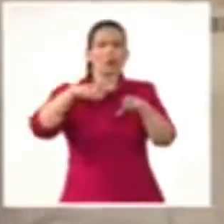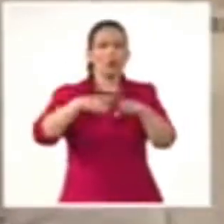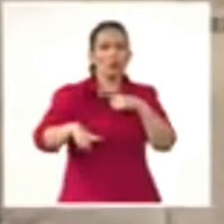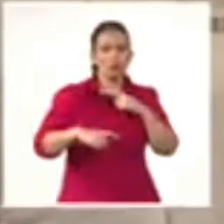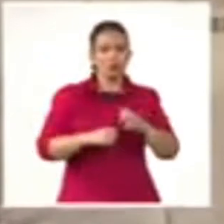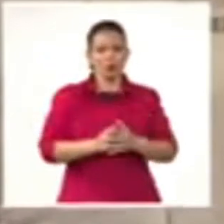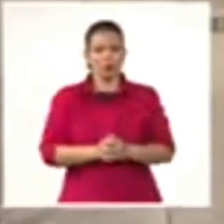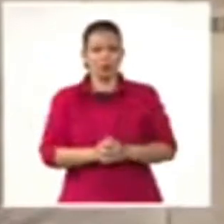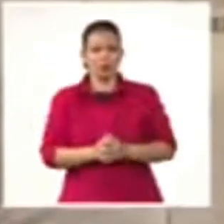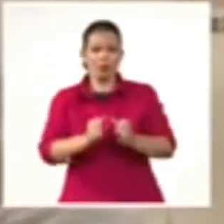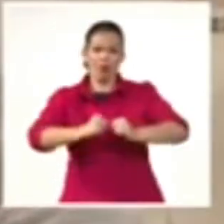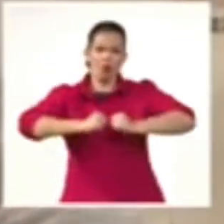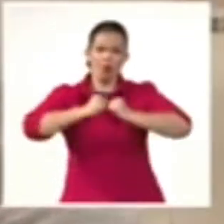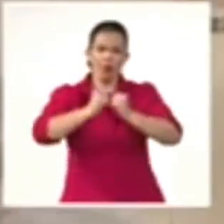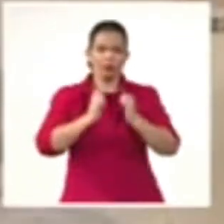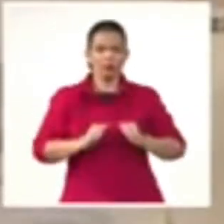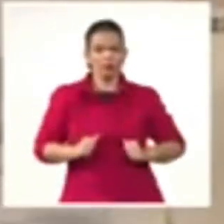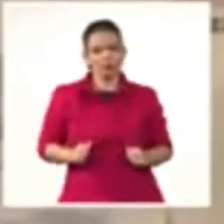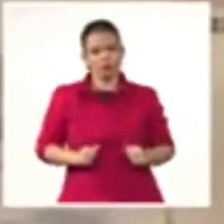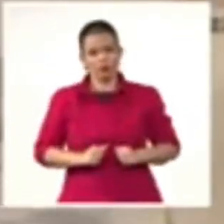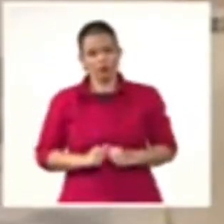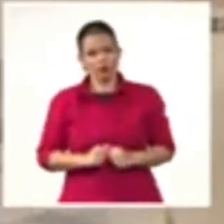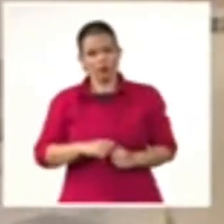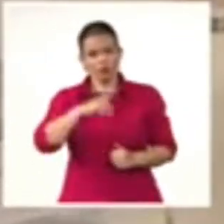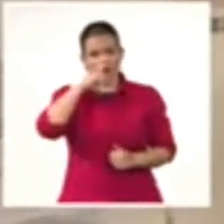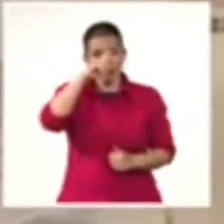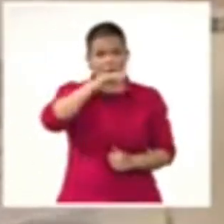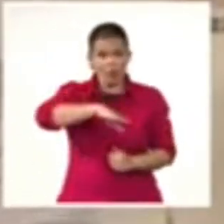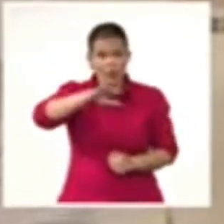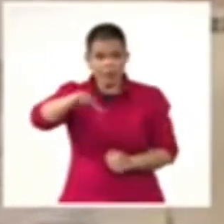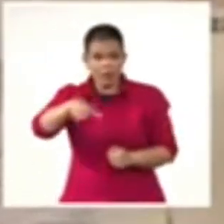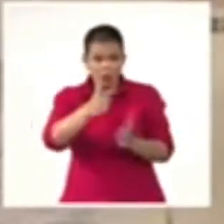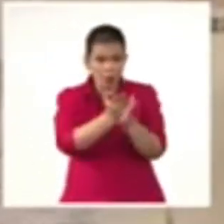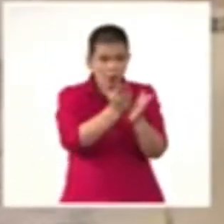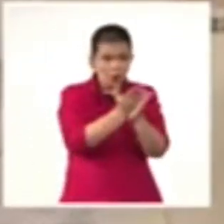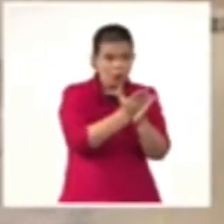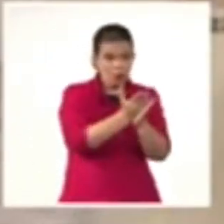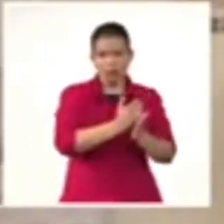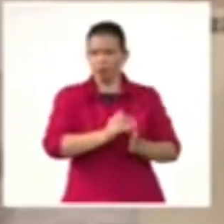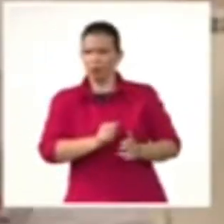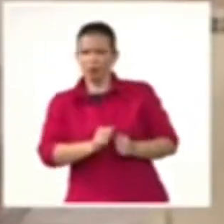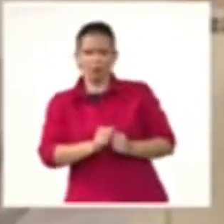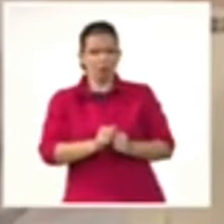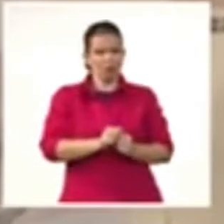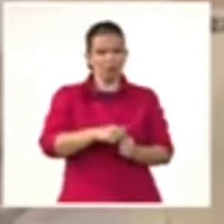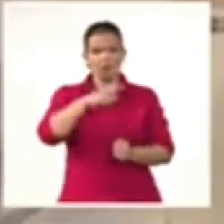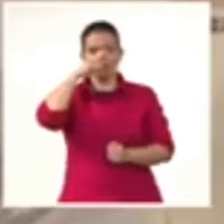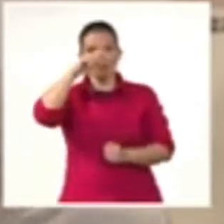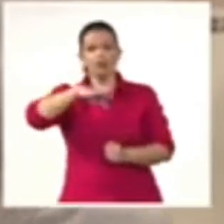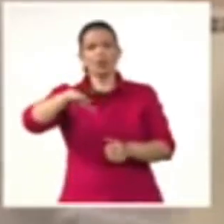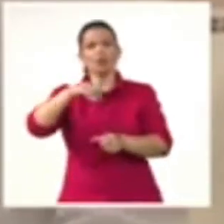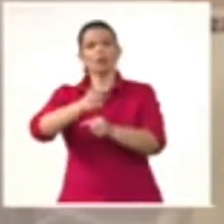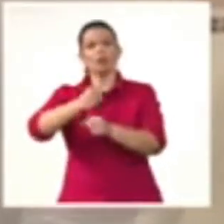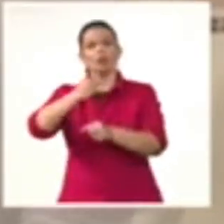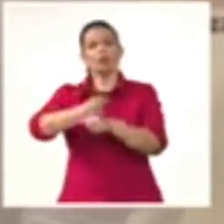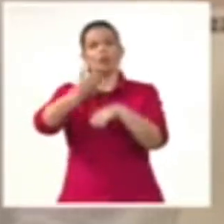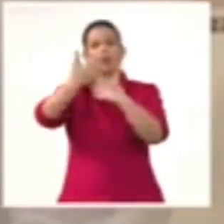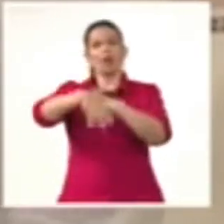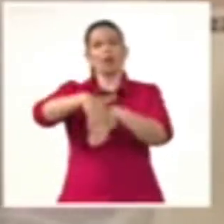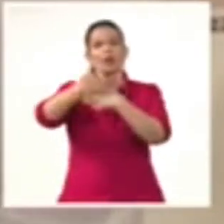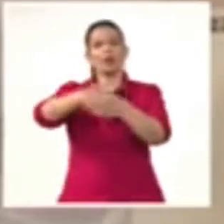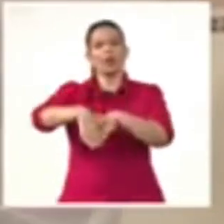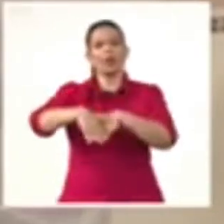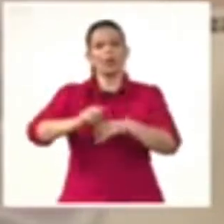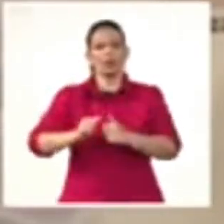rurales era una infancia con los vientres inflamados de parásitos. No bastarían todos los actos que nos faltan